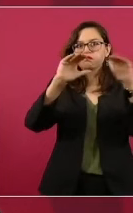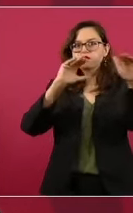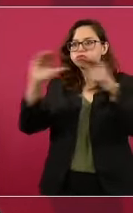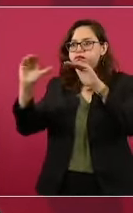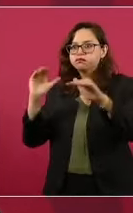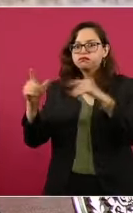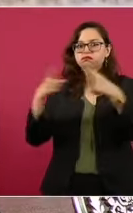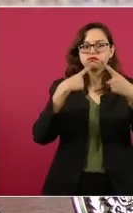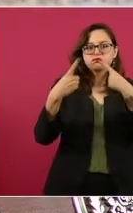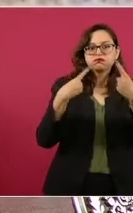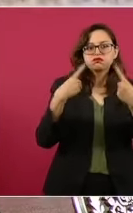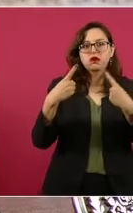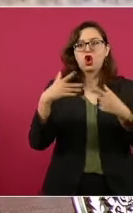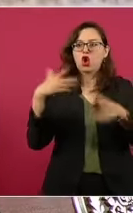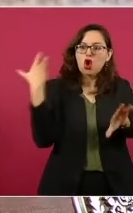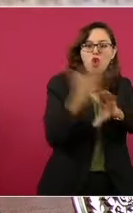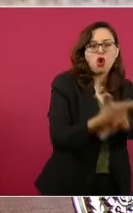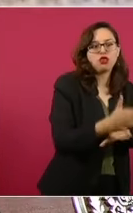Tamaulipas